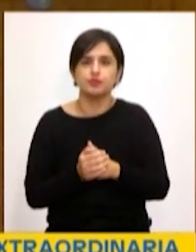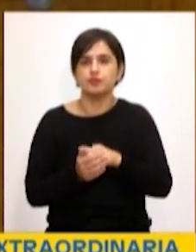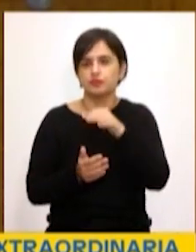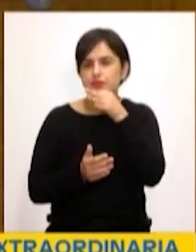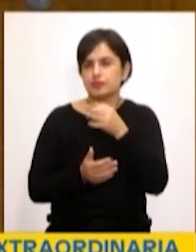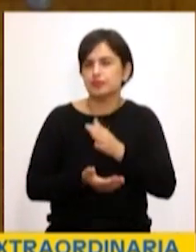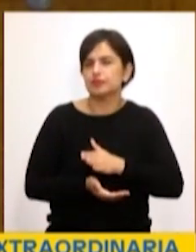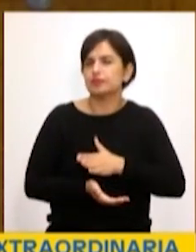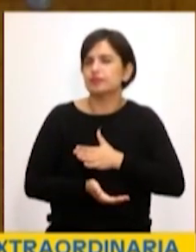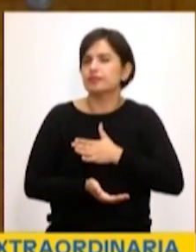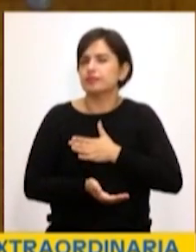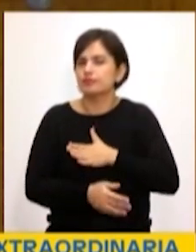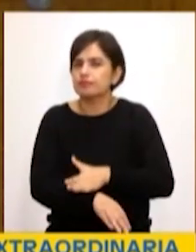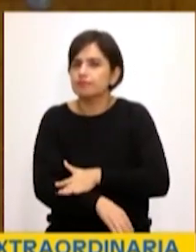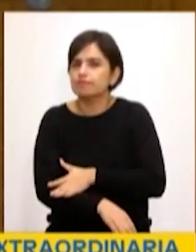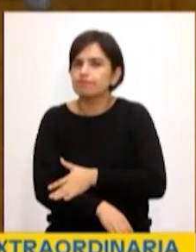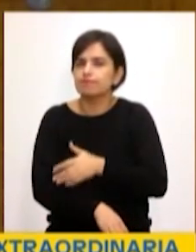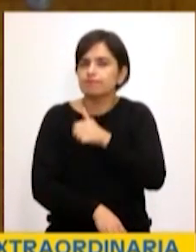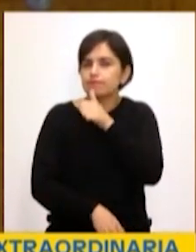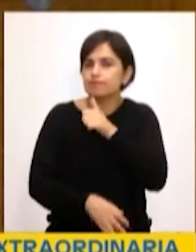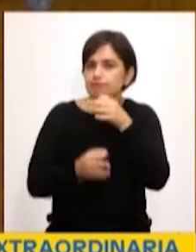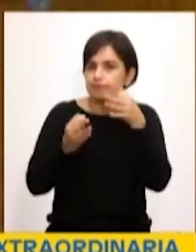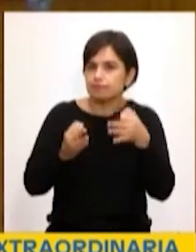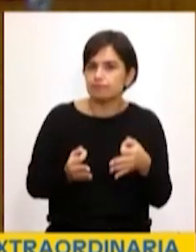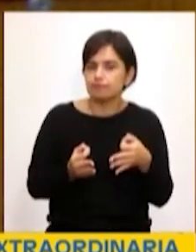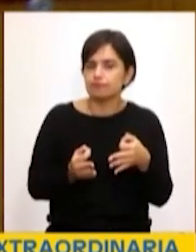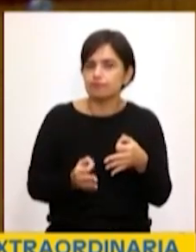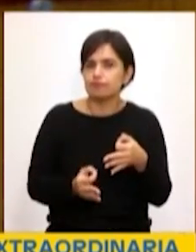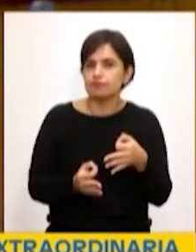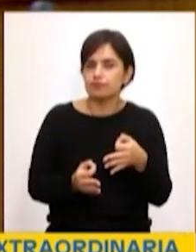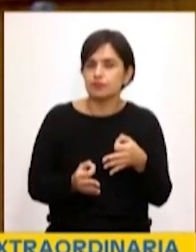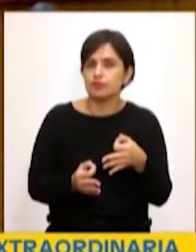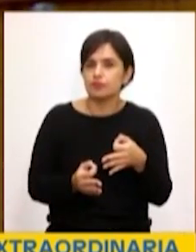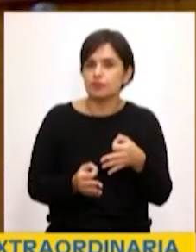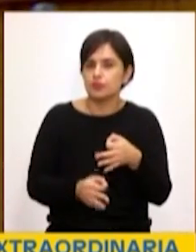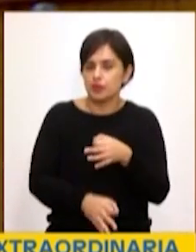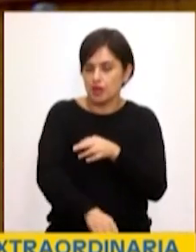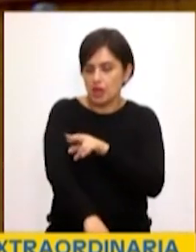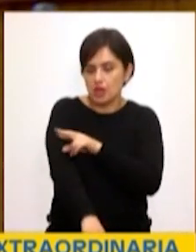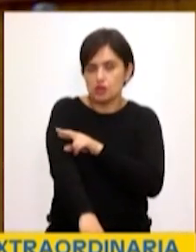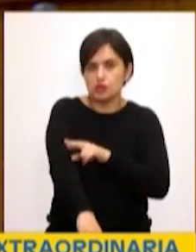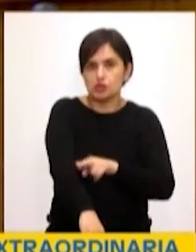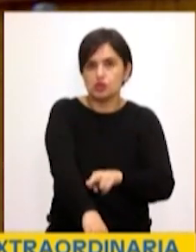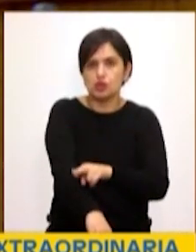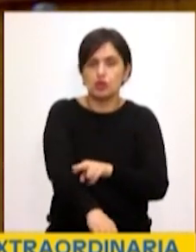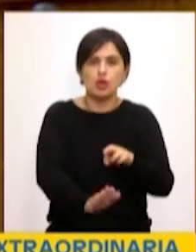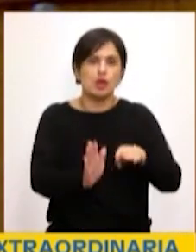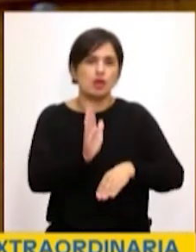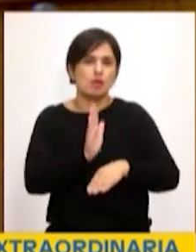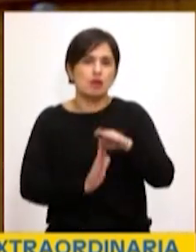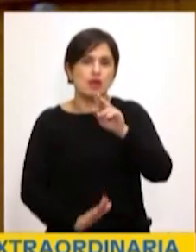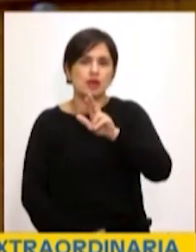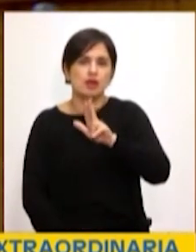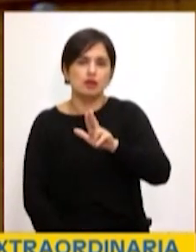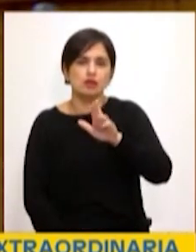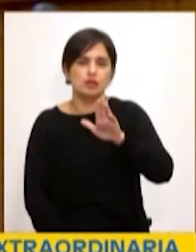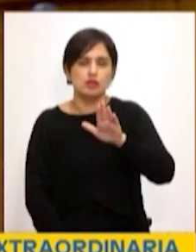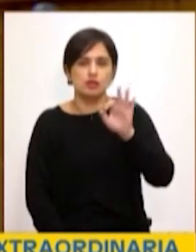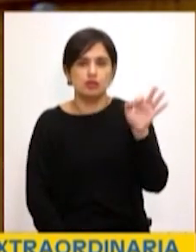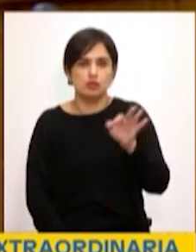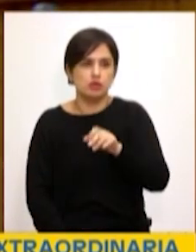percepción de inseguridad en la zonas la zona matro sur supera El 85 en